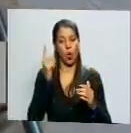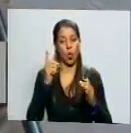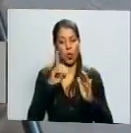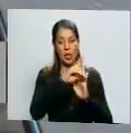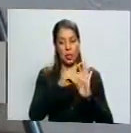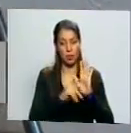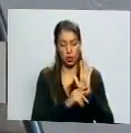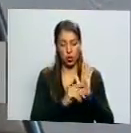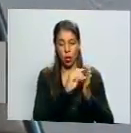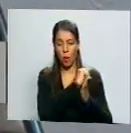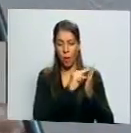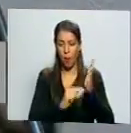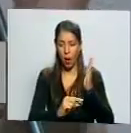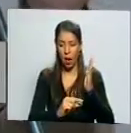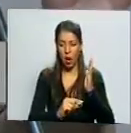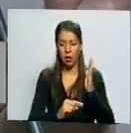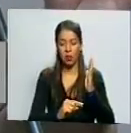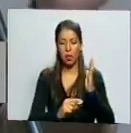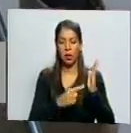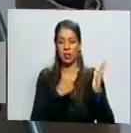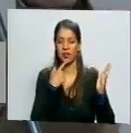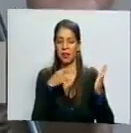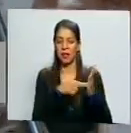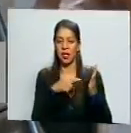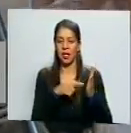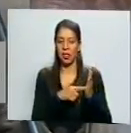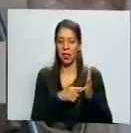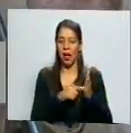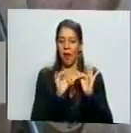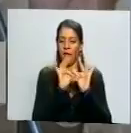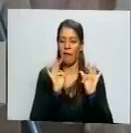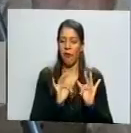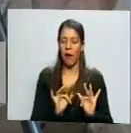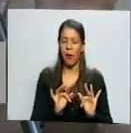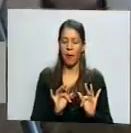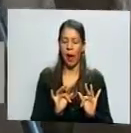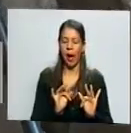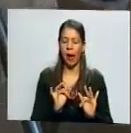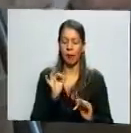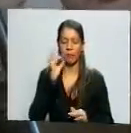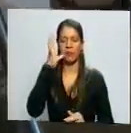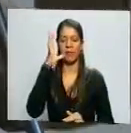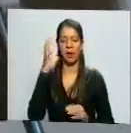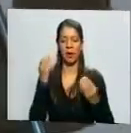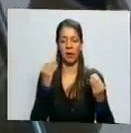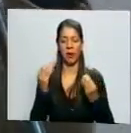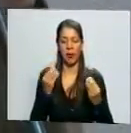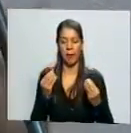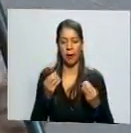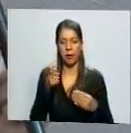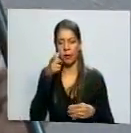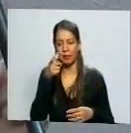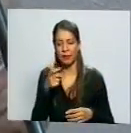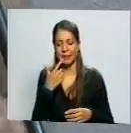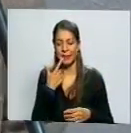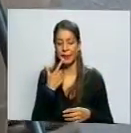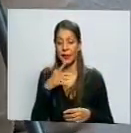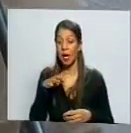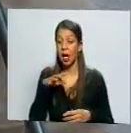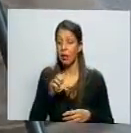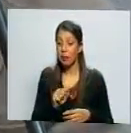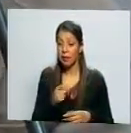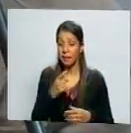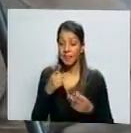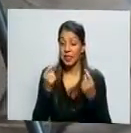disposición transitoria, prevé todos los mecanismos para direccionar esa inversión